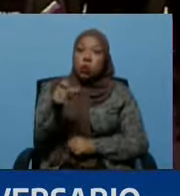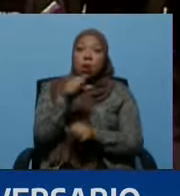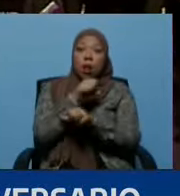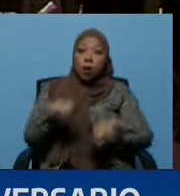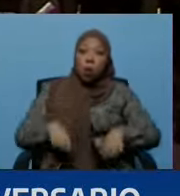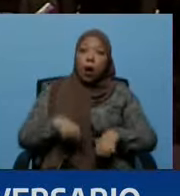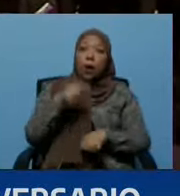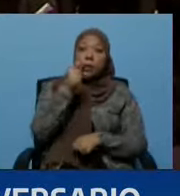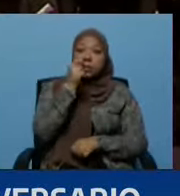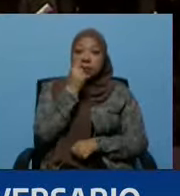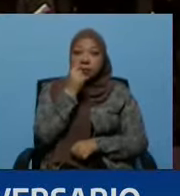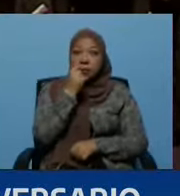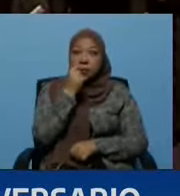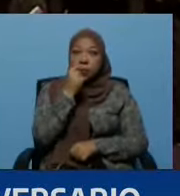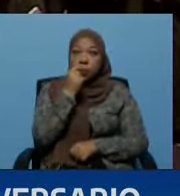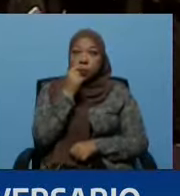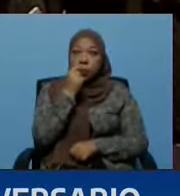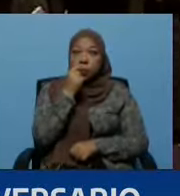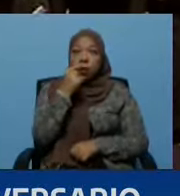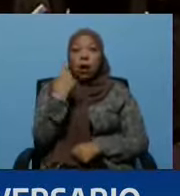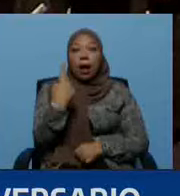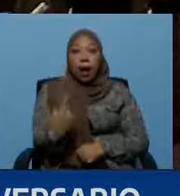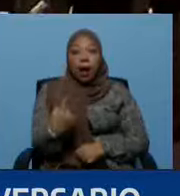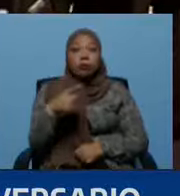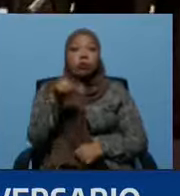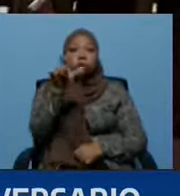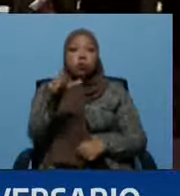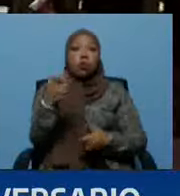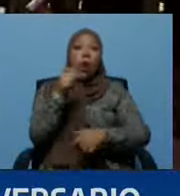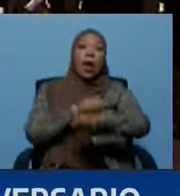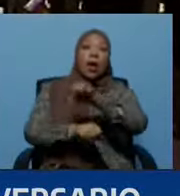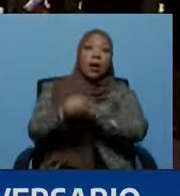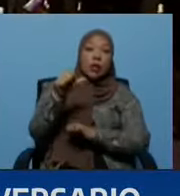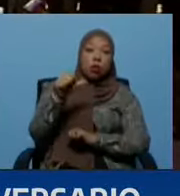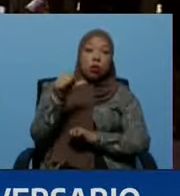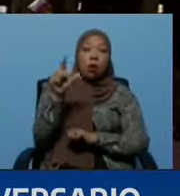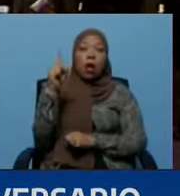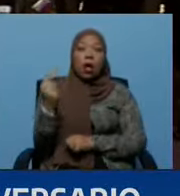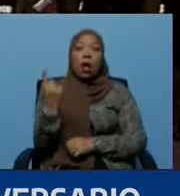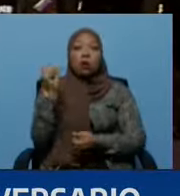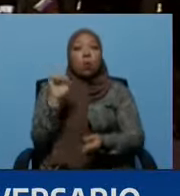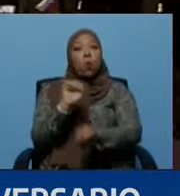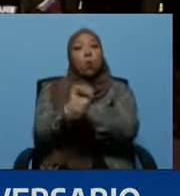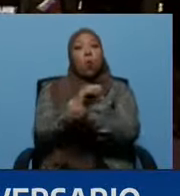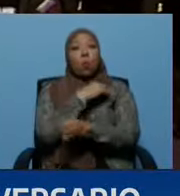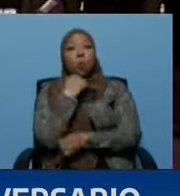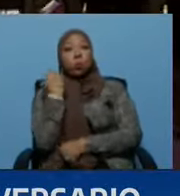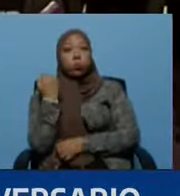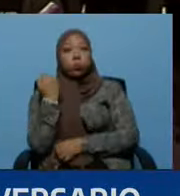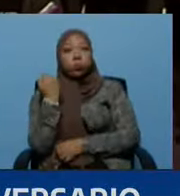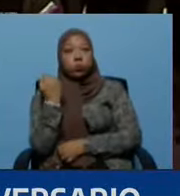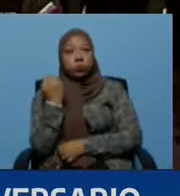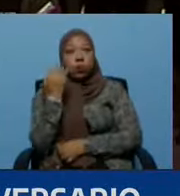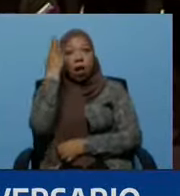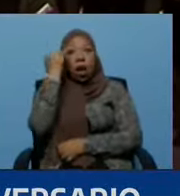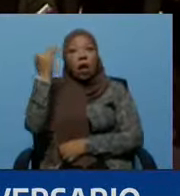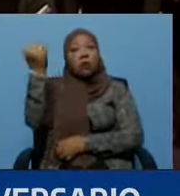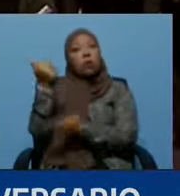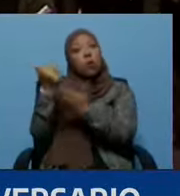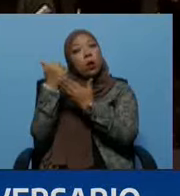de los funcionarios del orden y de la ley y lo iban a degollar. Dios puso su mano y lo